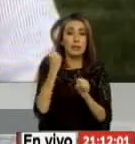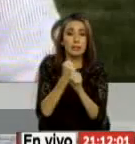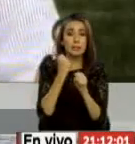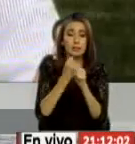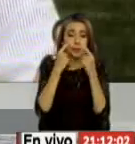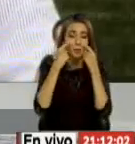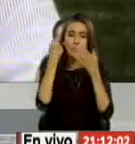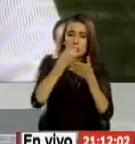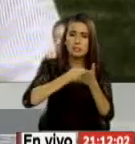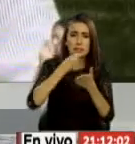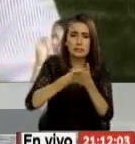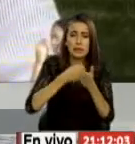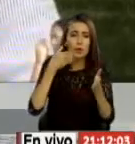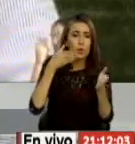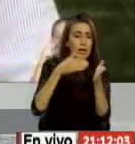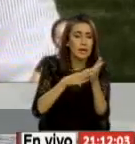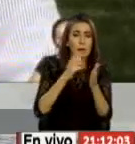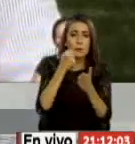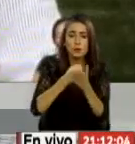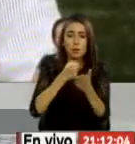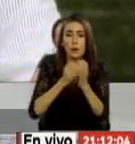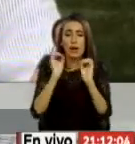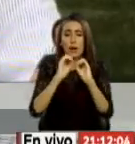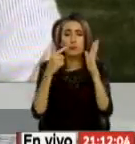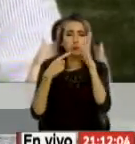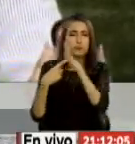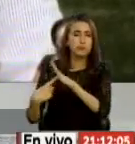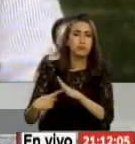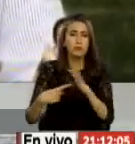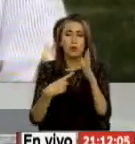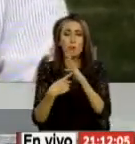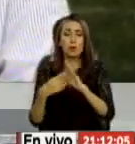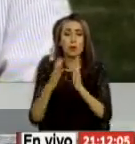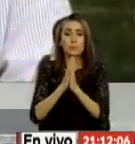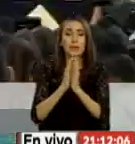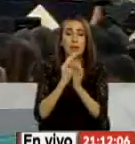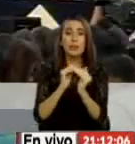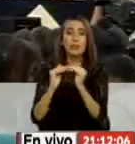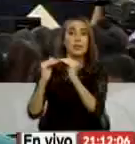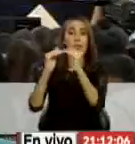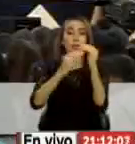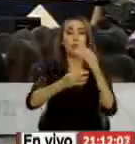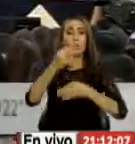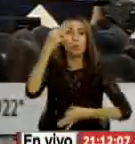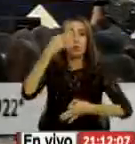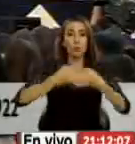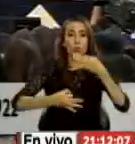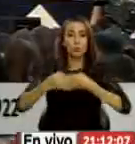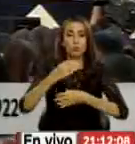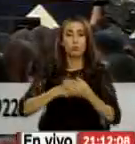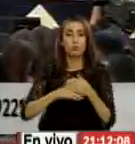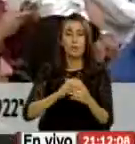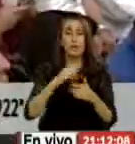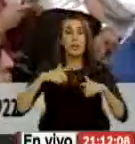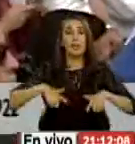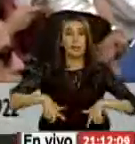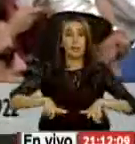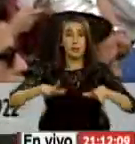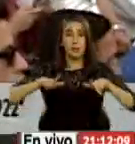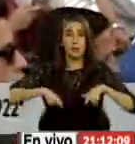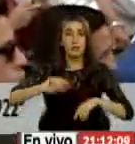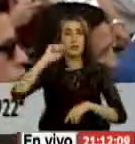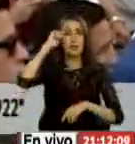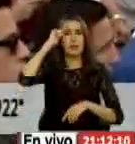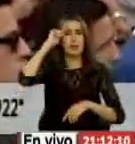para luchar contra la explotación y para construir una nación más justa. El primer mandatario recordó cómo la fuerza laboral